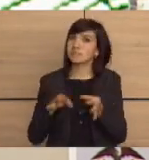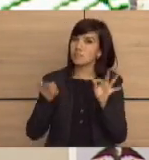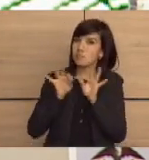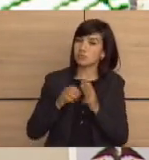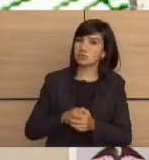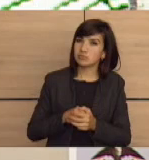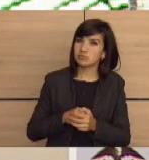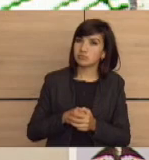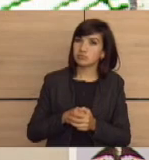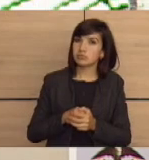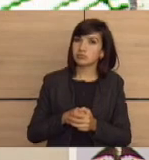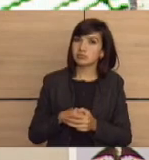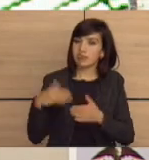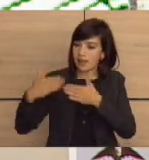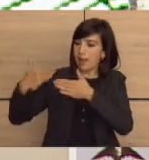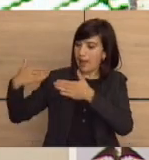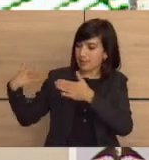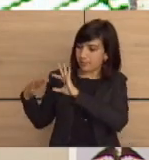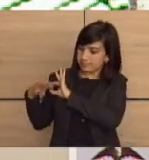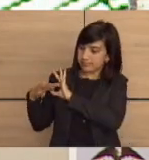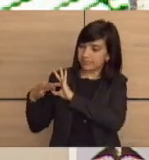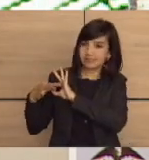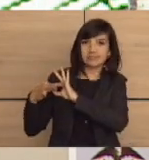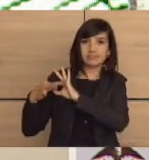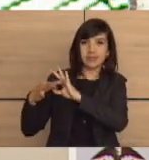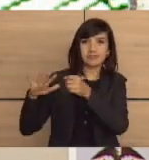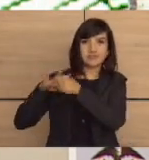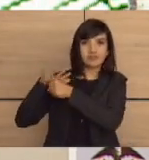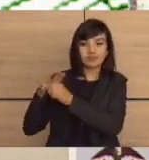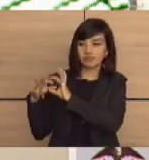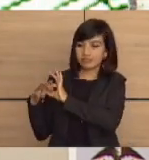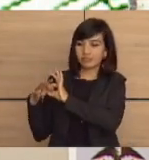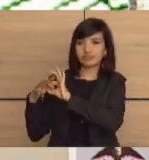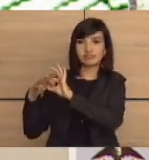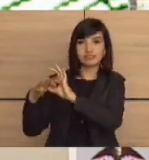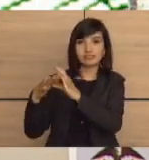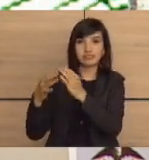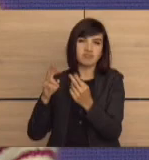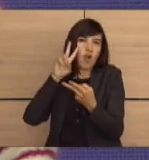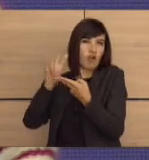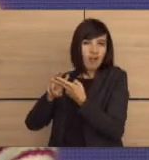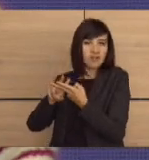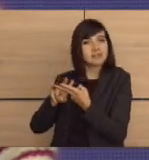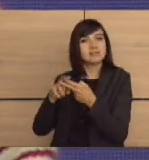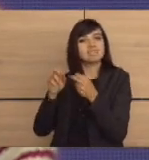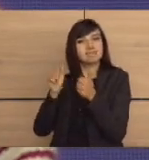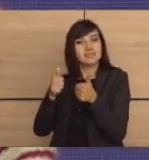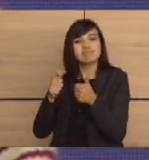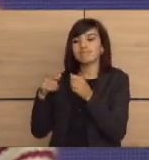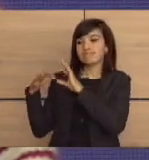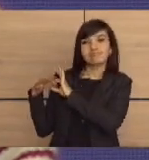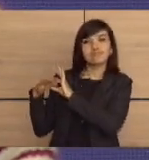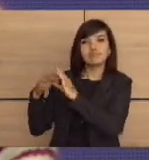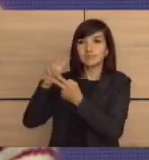la cadena de eventos que están amarrados a esto, que yo creo que es necesario conocerlos, por supuesto, pero ¿ese es el objeto